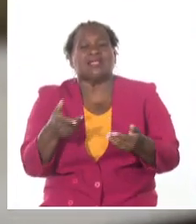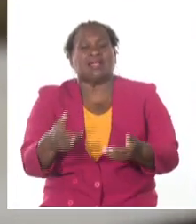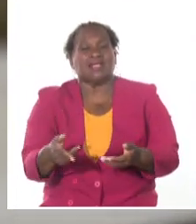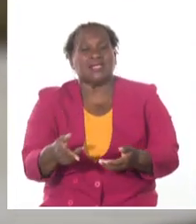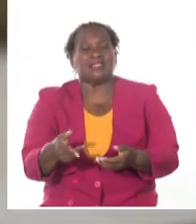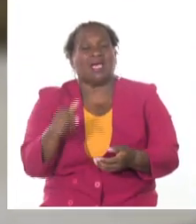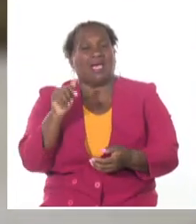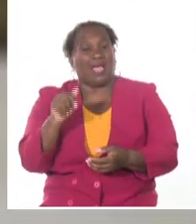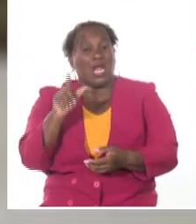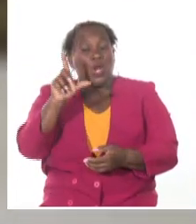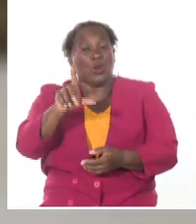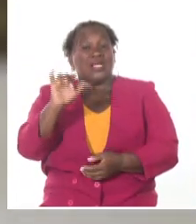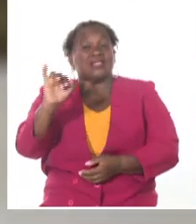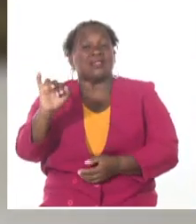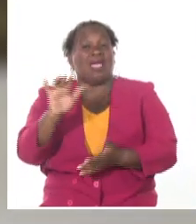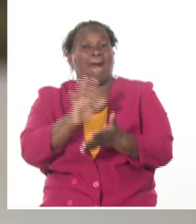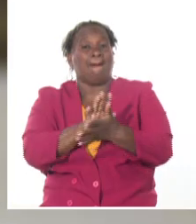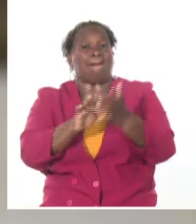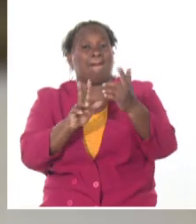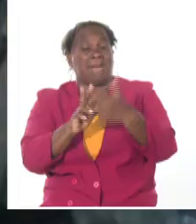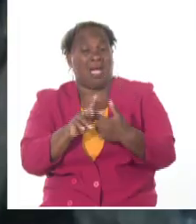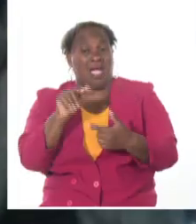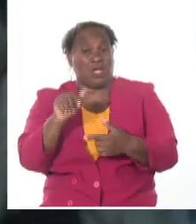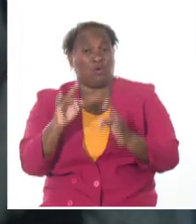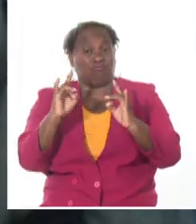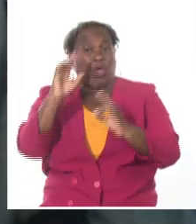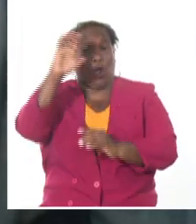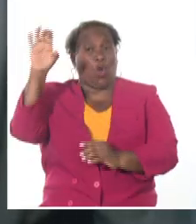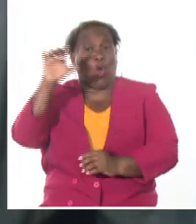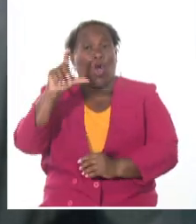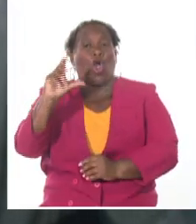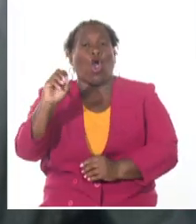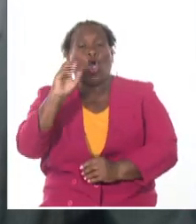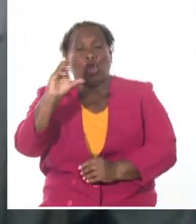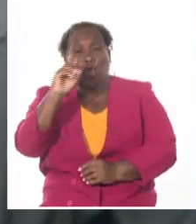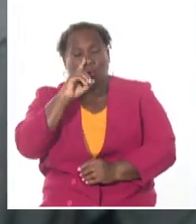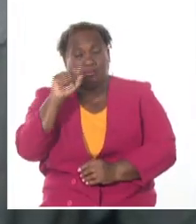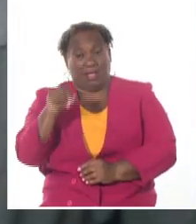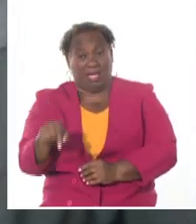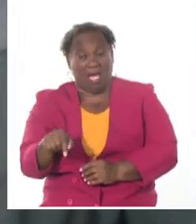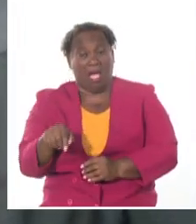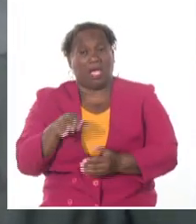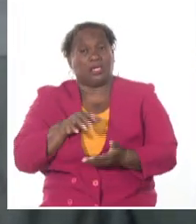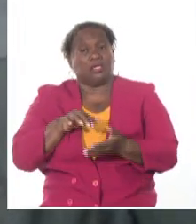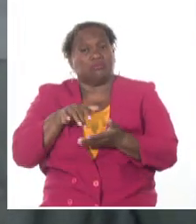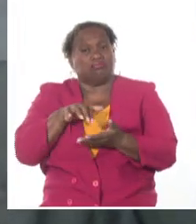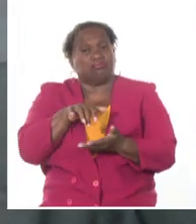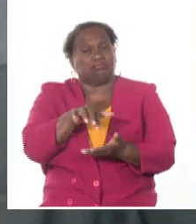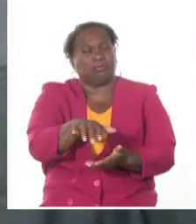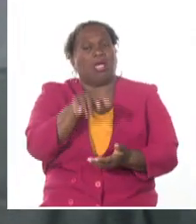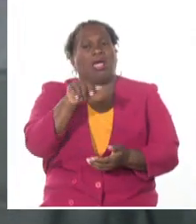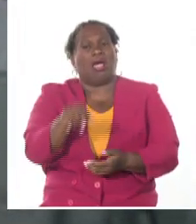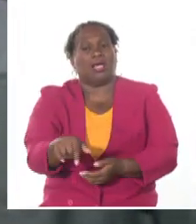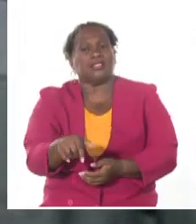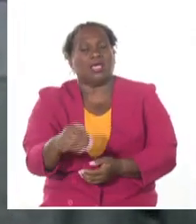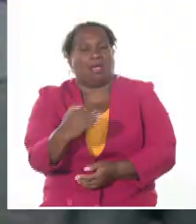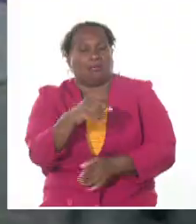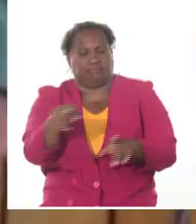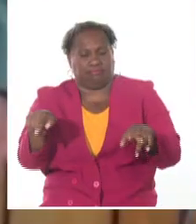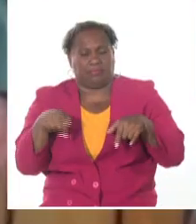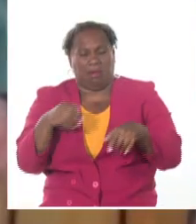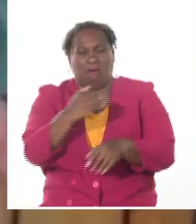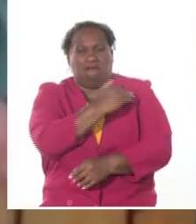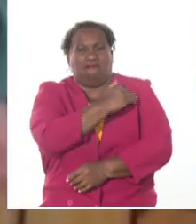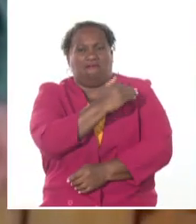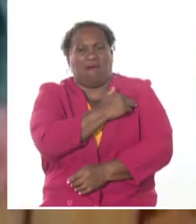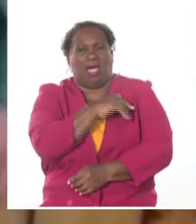lunes 6 de mayo de 9 a 11 de la mañana Desde allí saldrá el cortejo fúnebre hacia el panteón de las fuerzas armadas revolucionarias